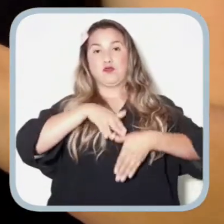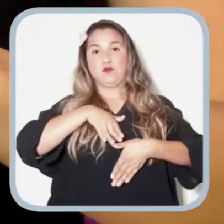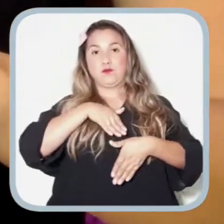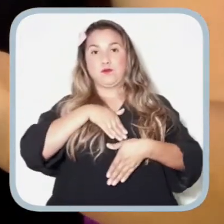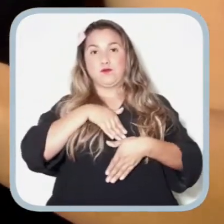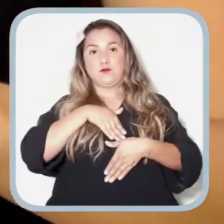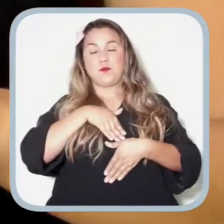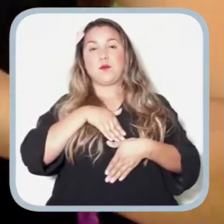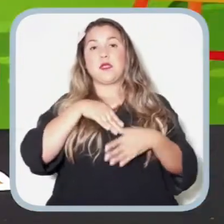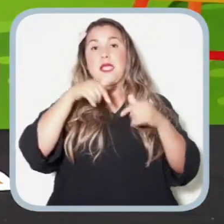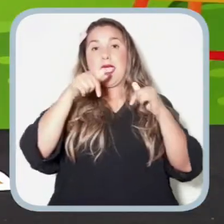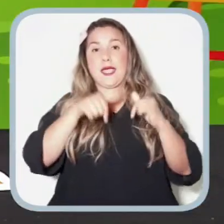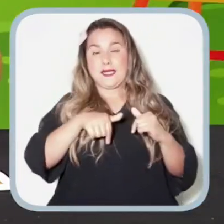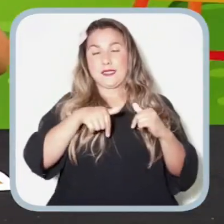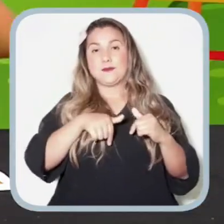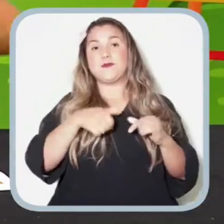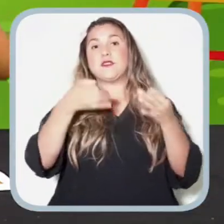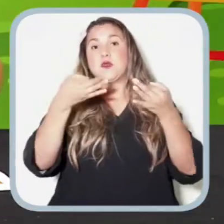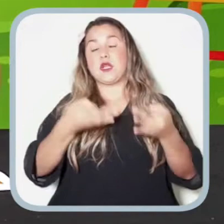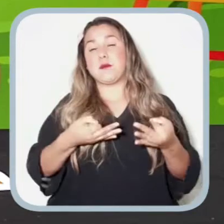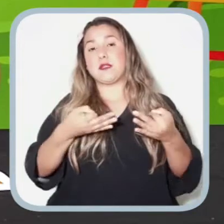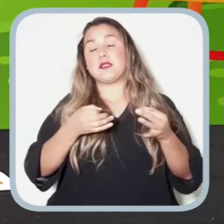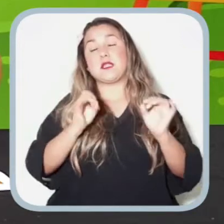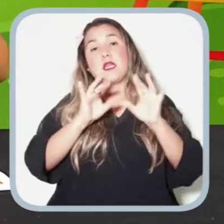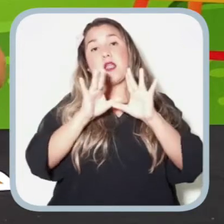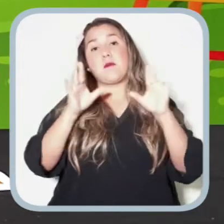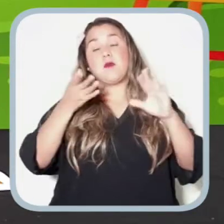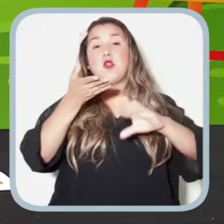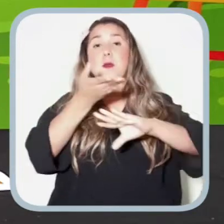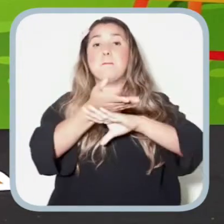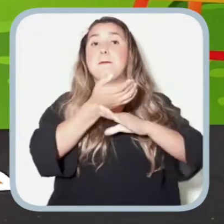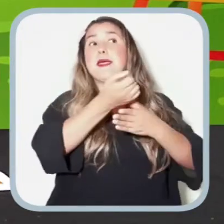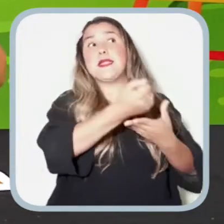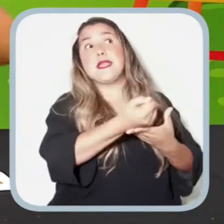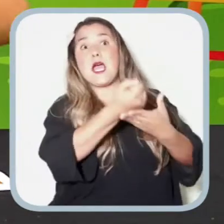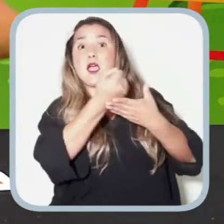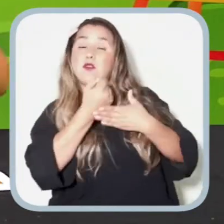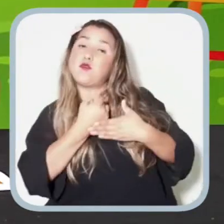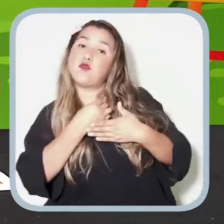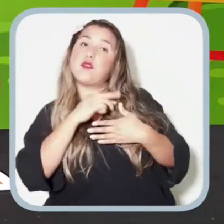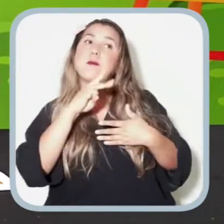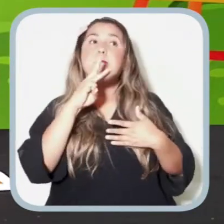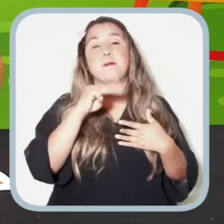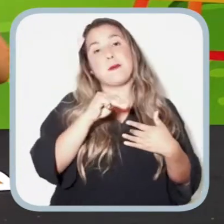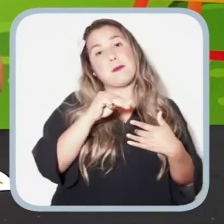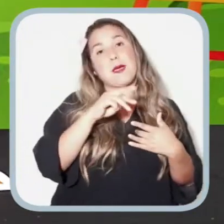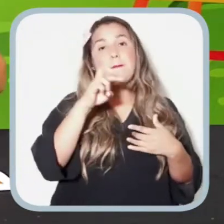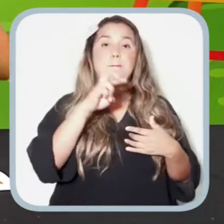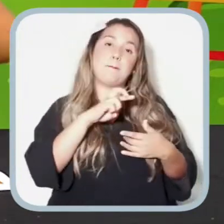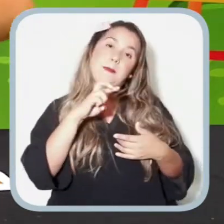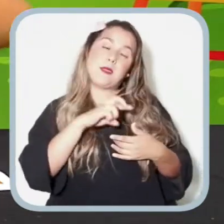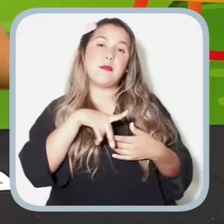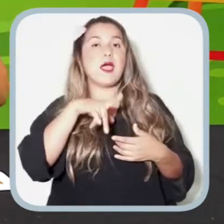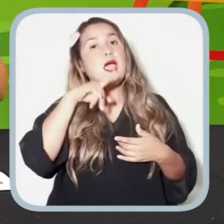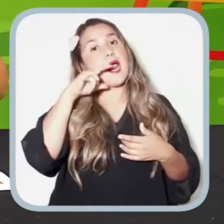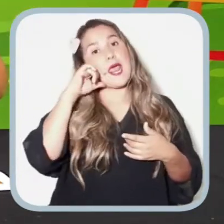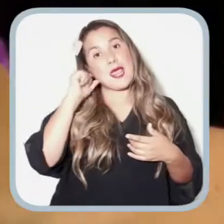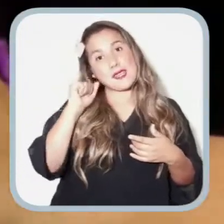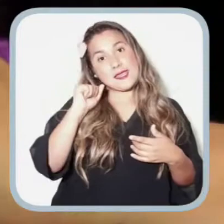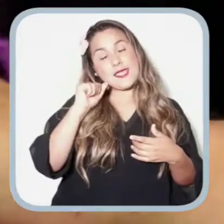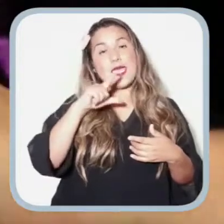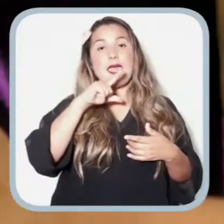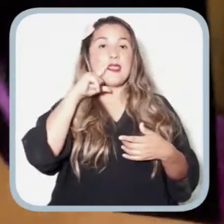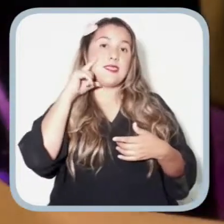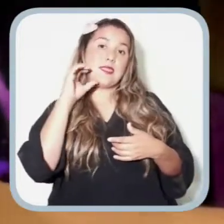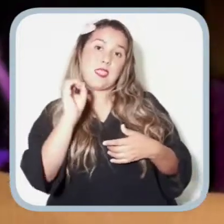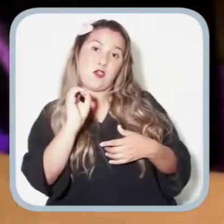aquí seguramente les va a tocar pedir ayuda a mamá papá a la tía al